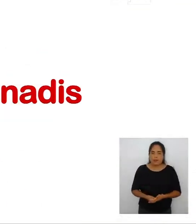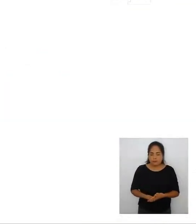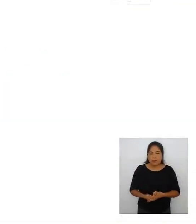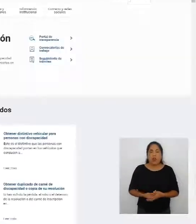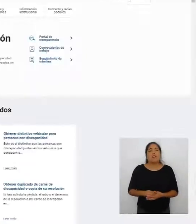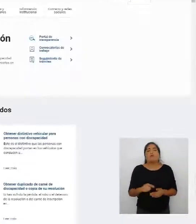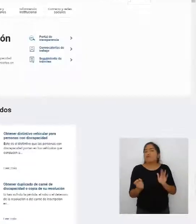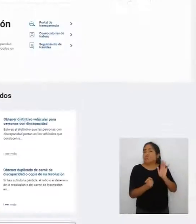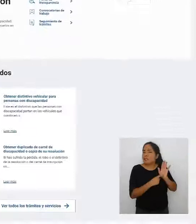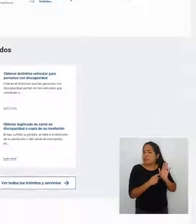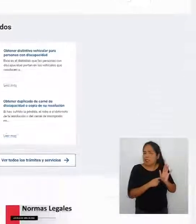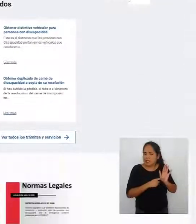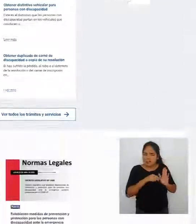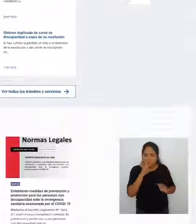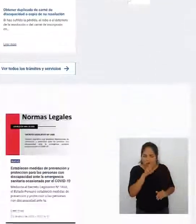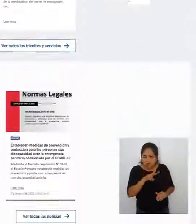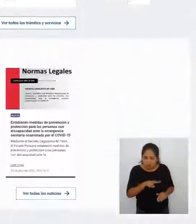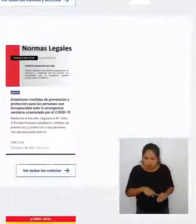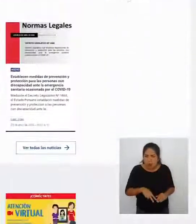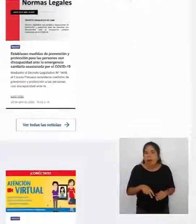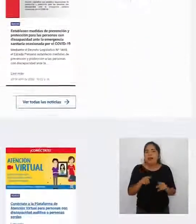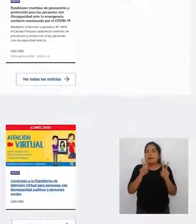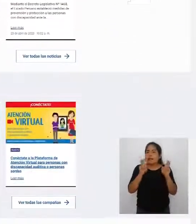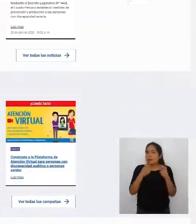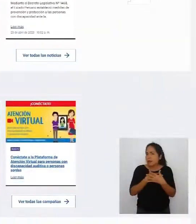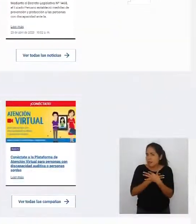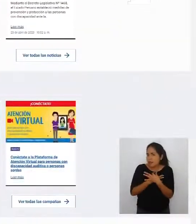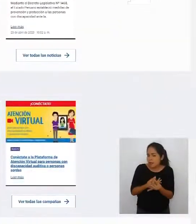www.gob.pe/CONADIS. Haz clic en las secciones,